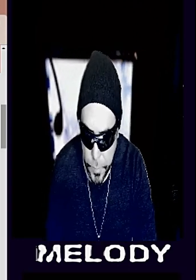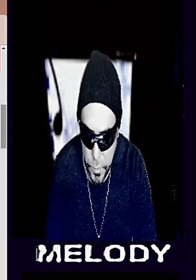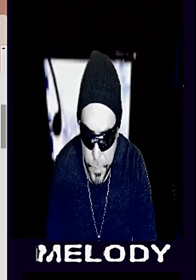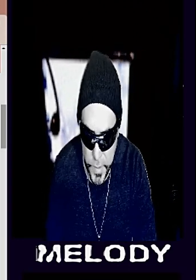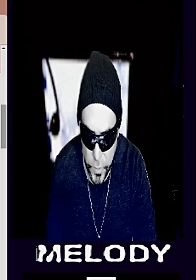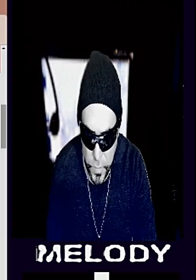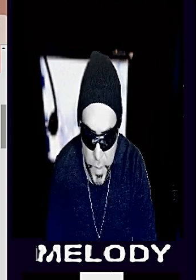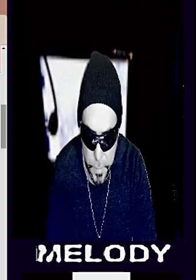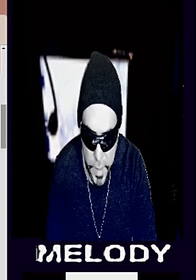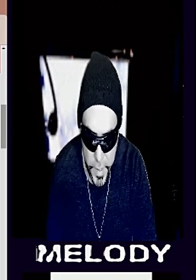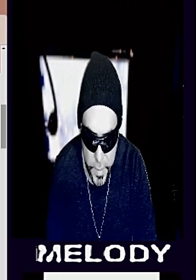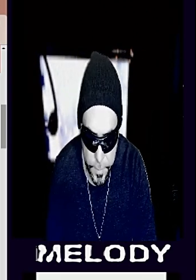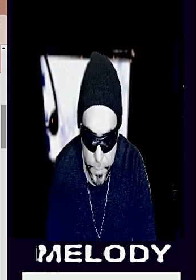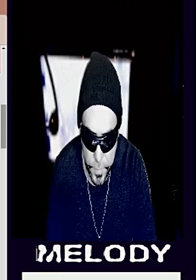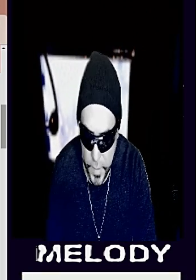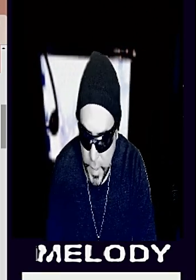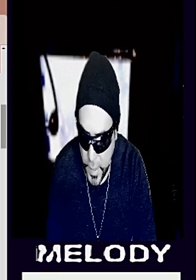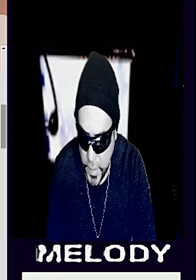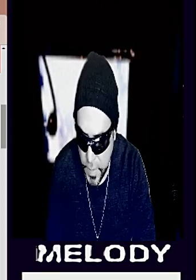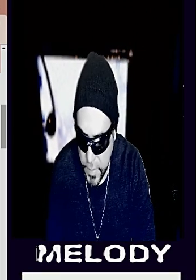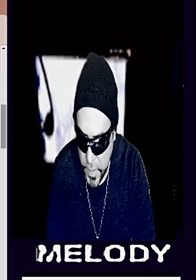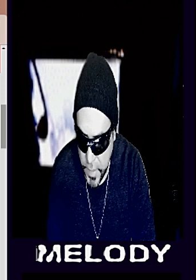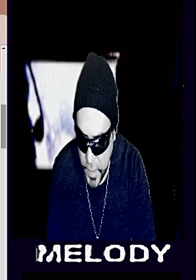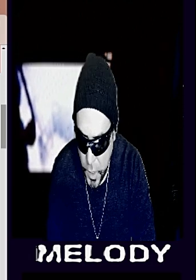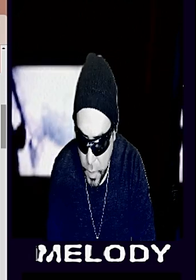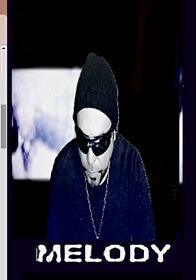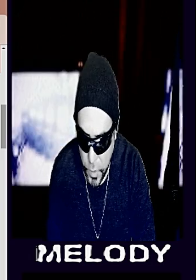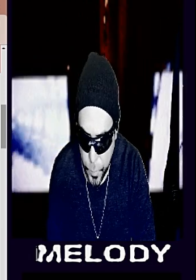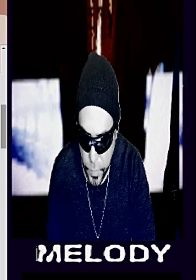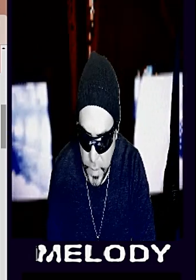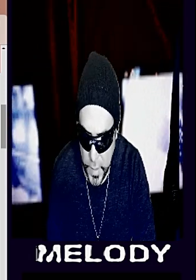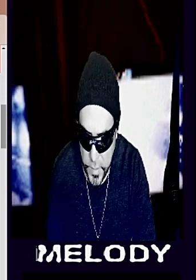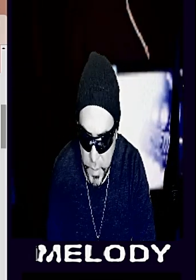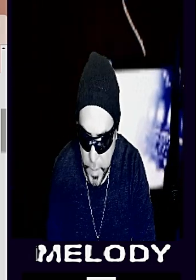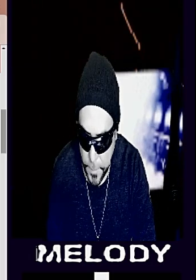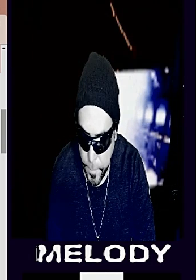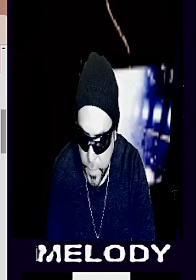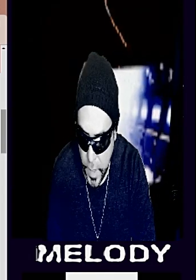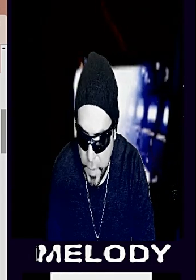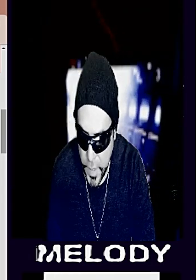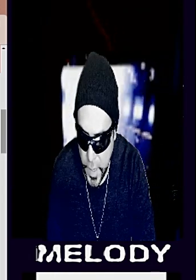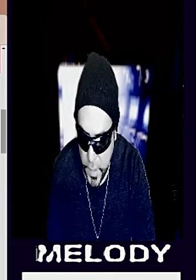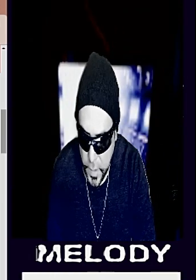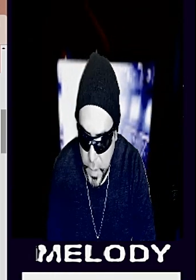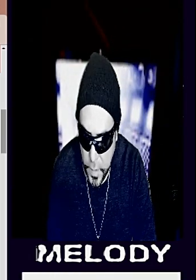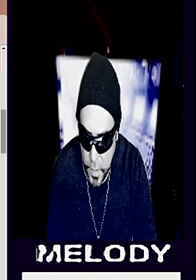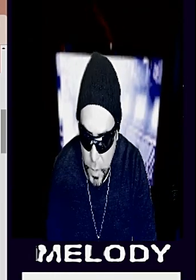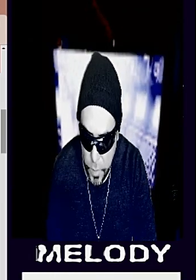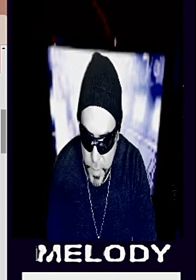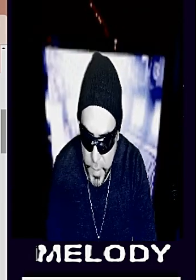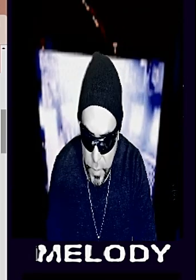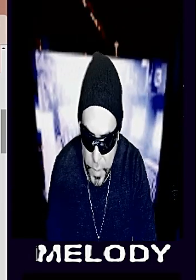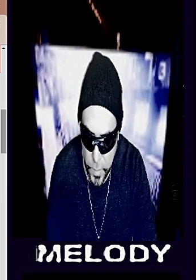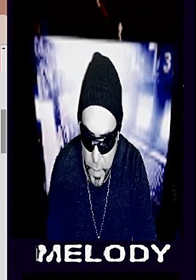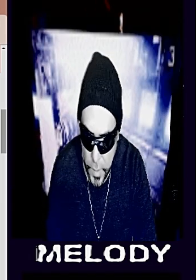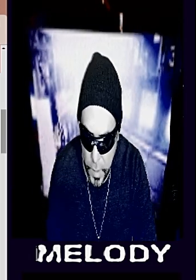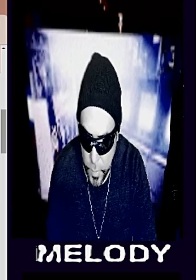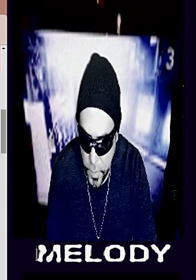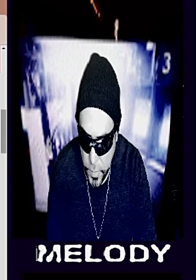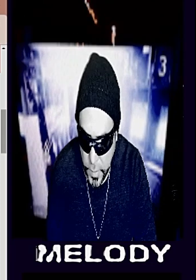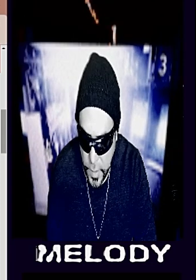Compartimos los rostros de los primeros pasajeros del Tren Maya. Se lee en el mensaje un poco después de las 7 de la mañana. Los